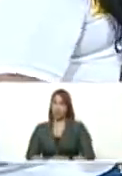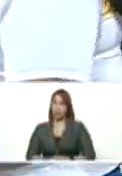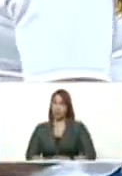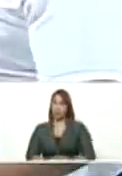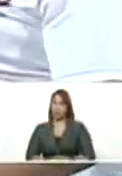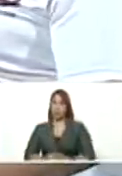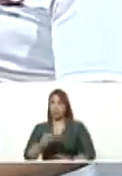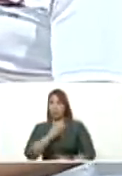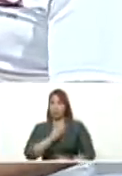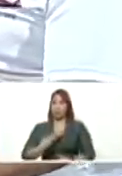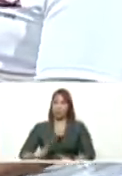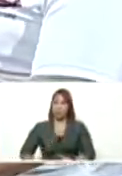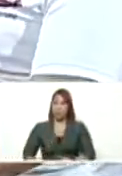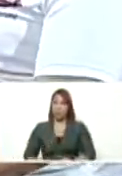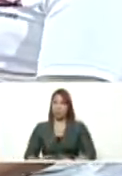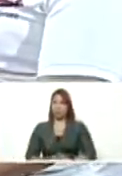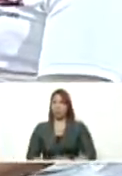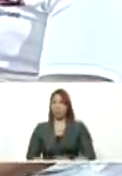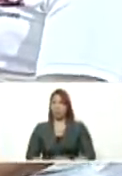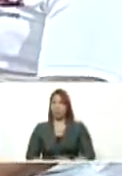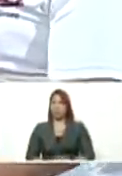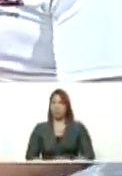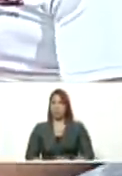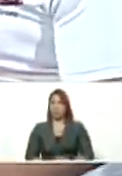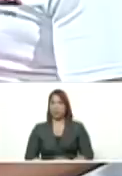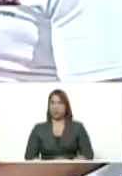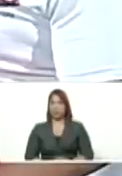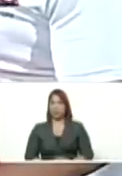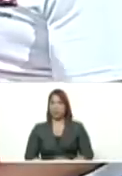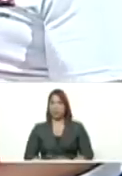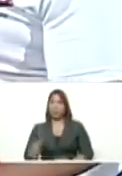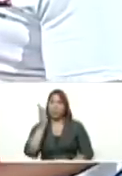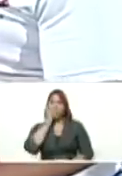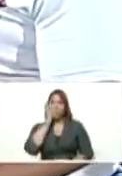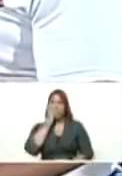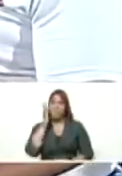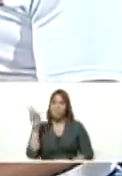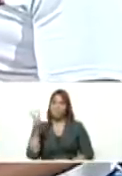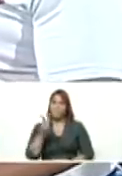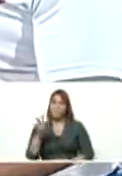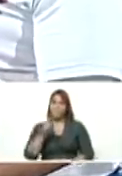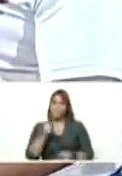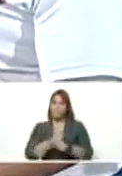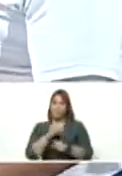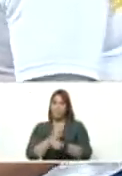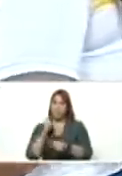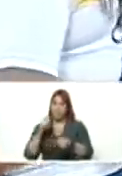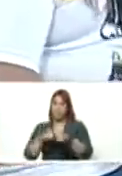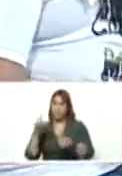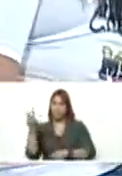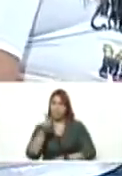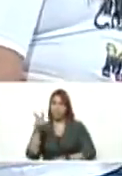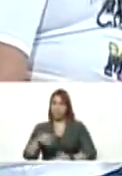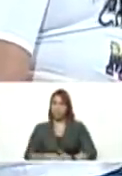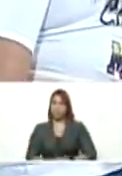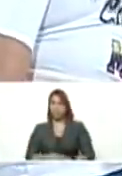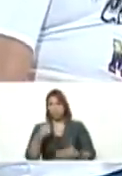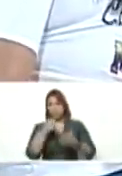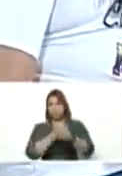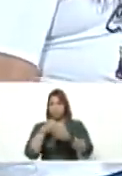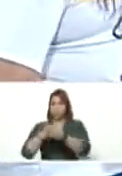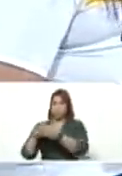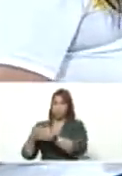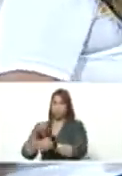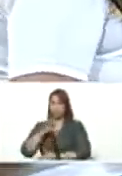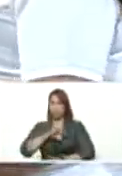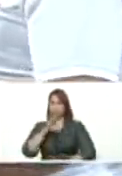mi presidente, de esta madre venezolana, obrera venezolana, luchadora